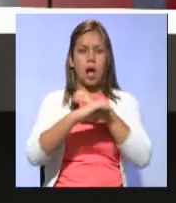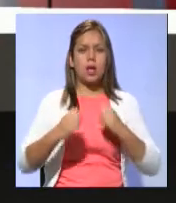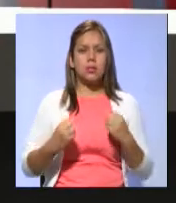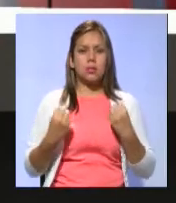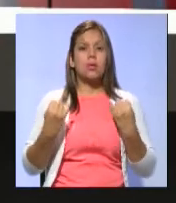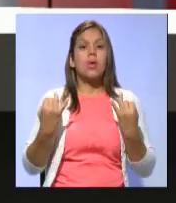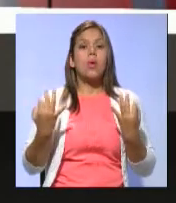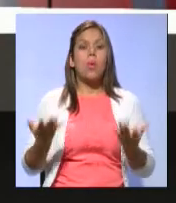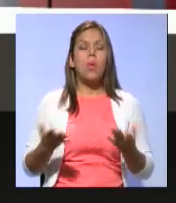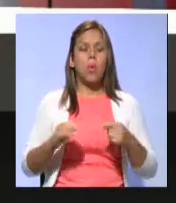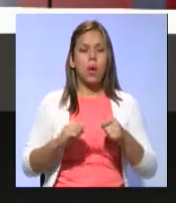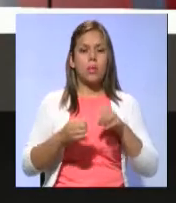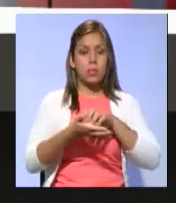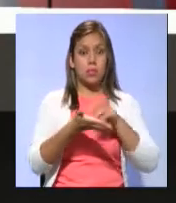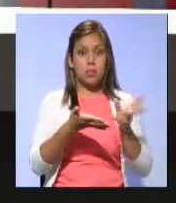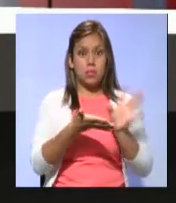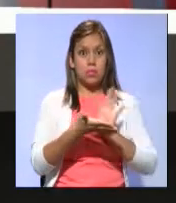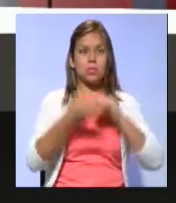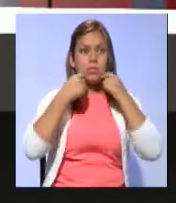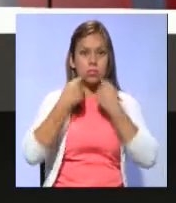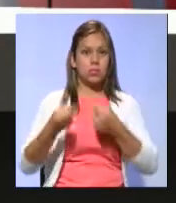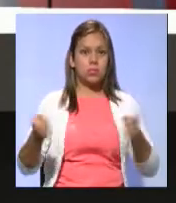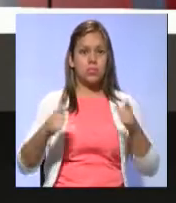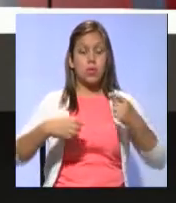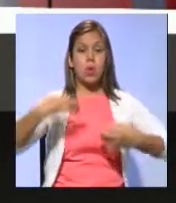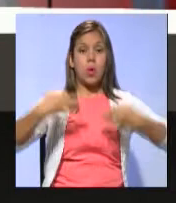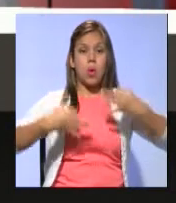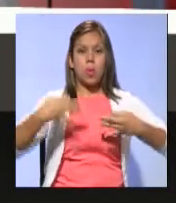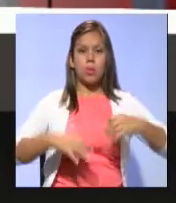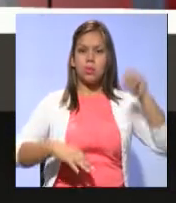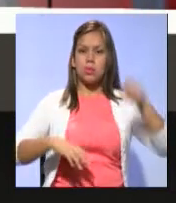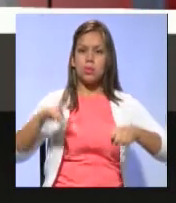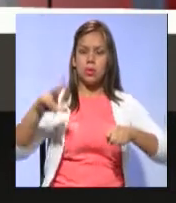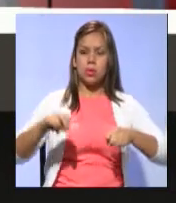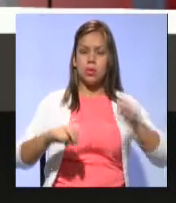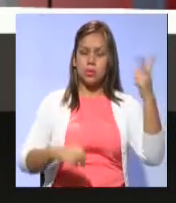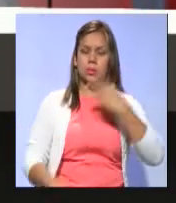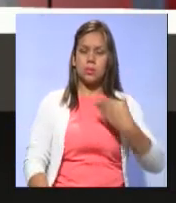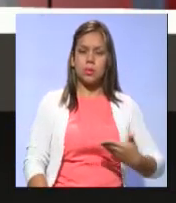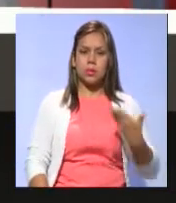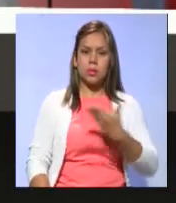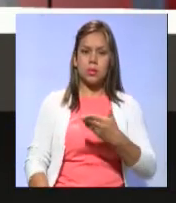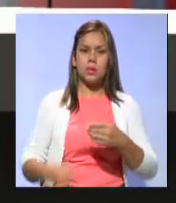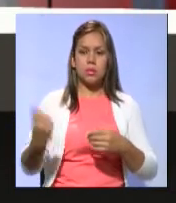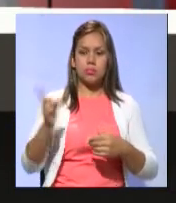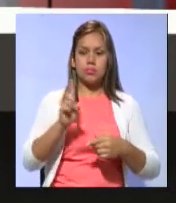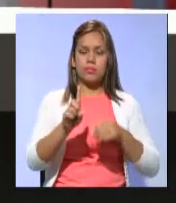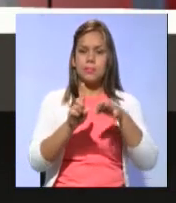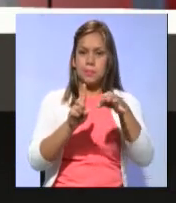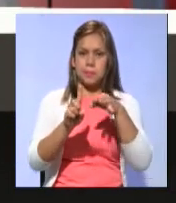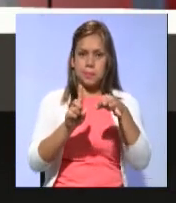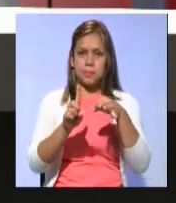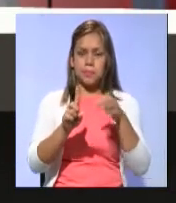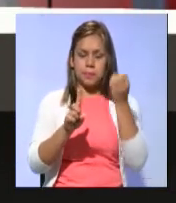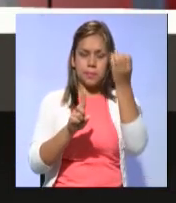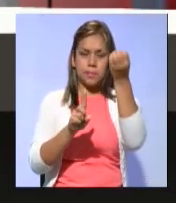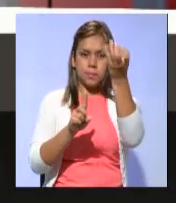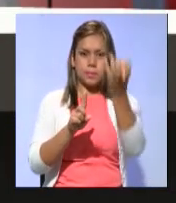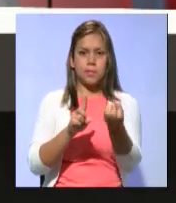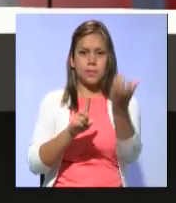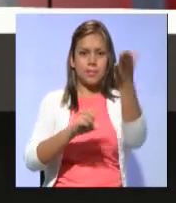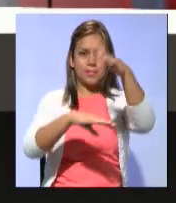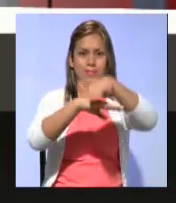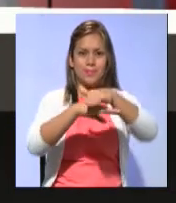cuándo el Parlamento se pronunciará sobre si enjuicia o no al segundo mandatario. Ricardo Bravo con los detalles en el siguiente informe. Buenas